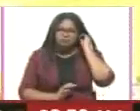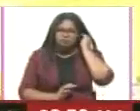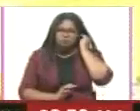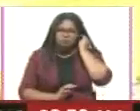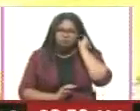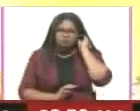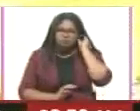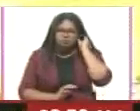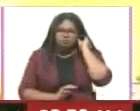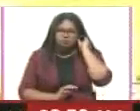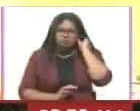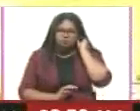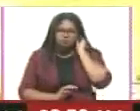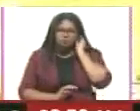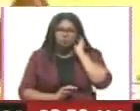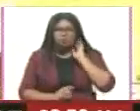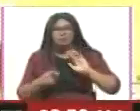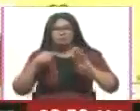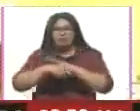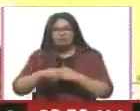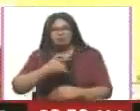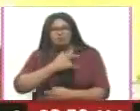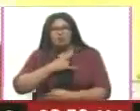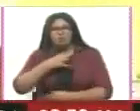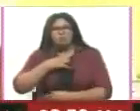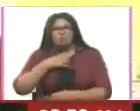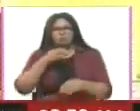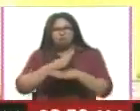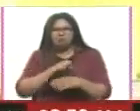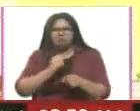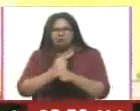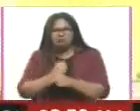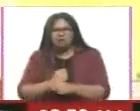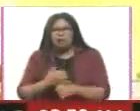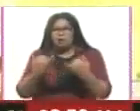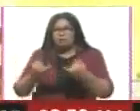desarrollar actividades académicas en la universidad. Estábamos en plena pandemia,